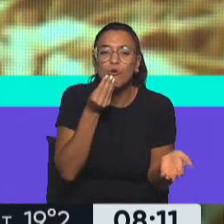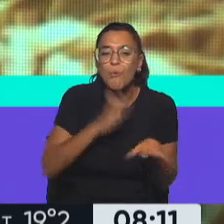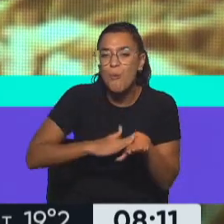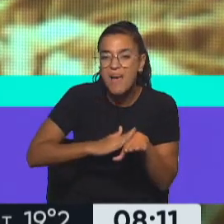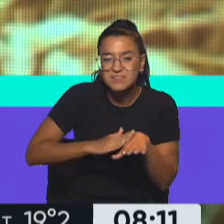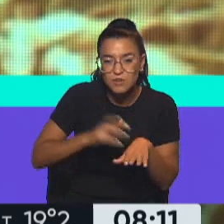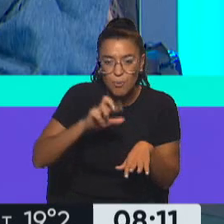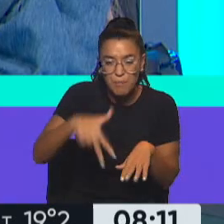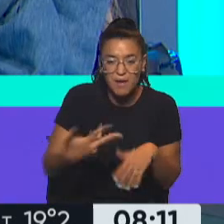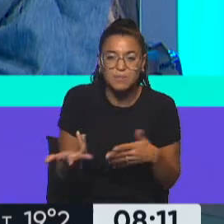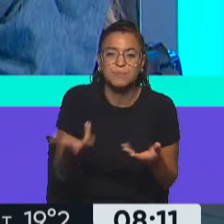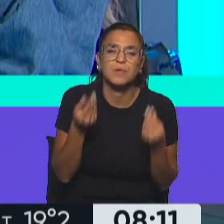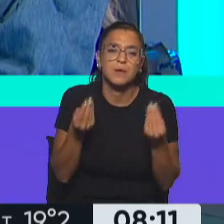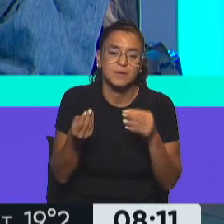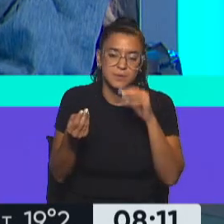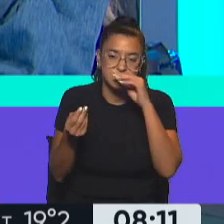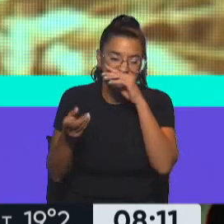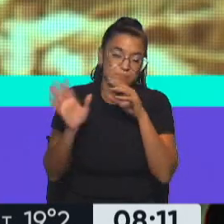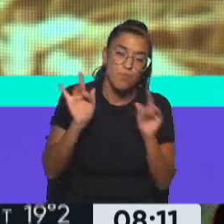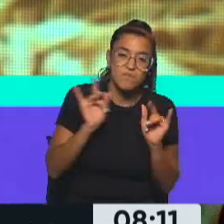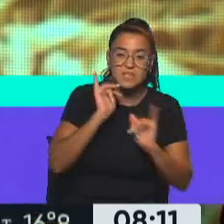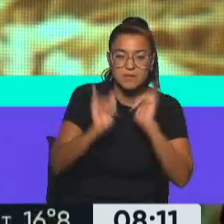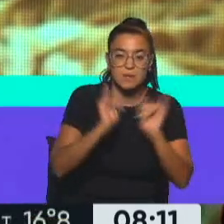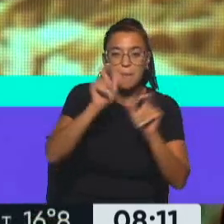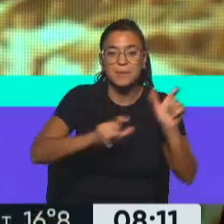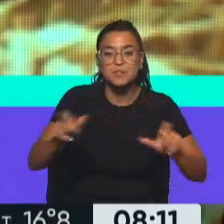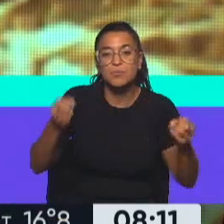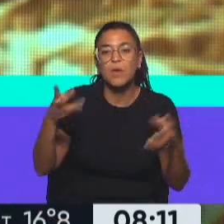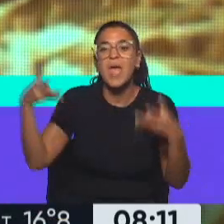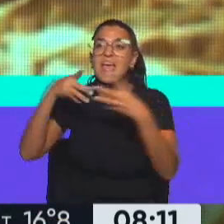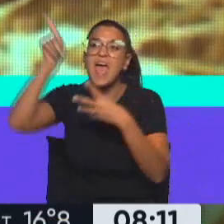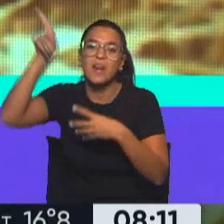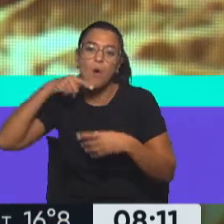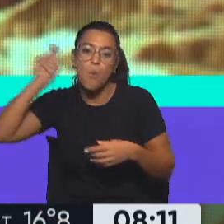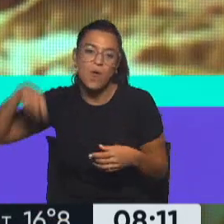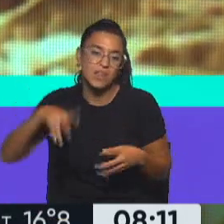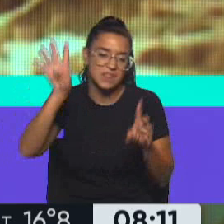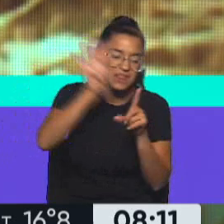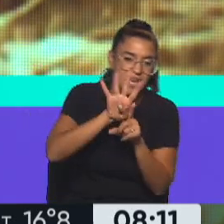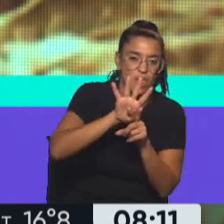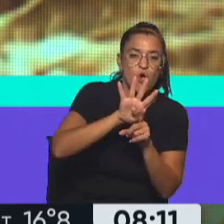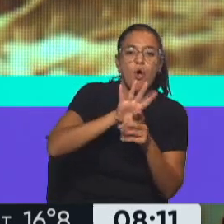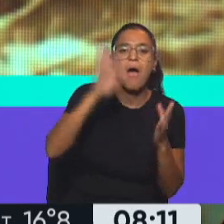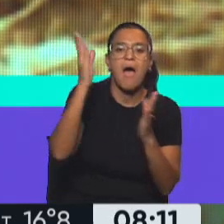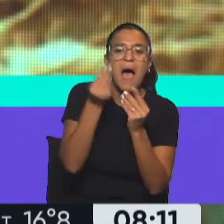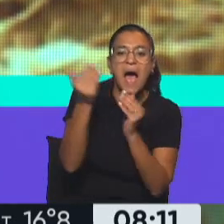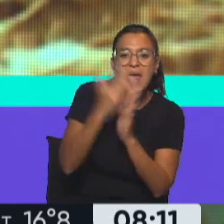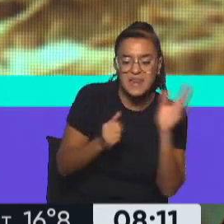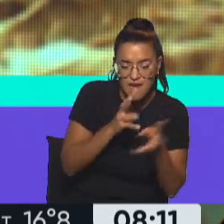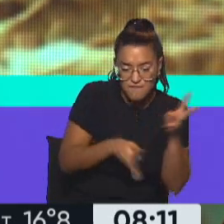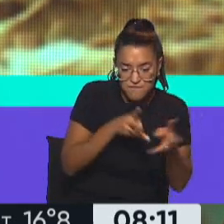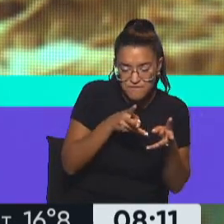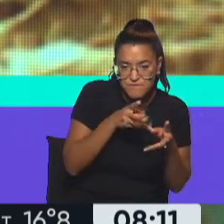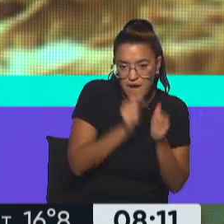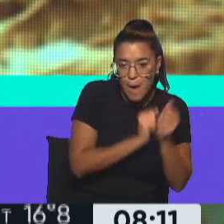como el pan, ¿no? Lo que pasa es que muy difícil de explicárselo a la gente, porque hay guerra en Ucrania, el trigo y la harina que fabricamos en